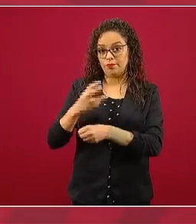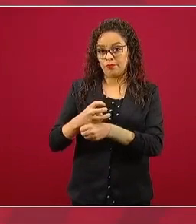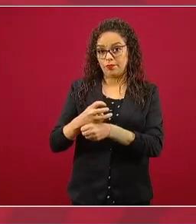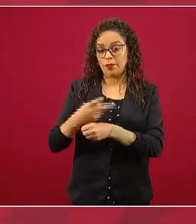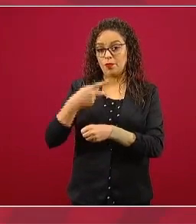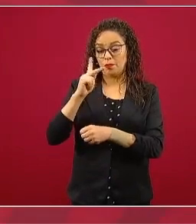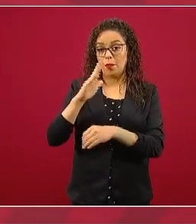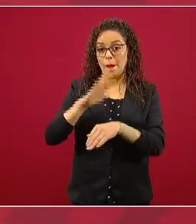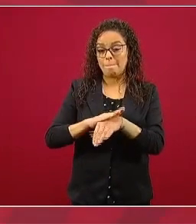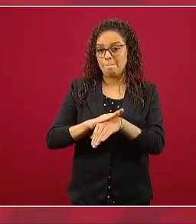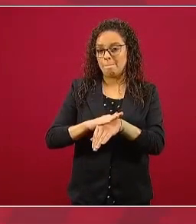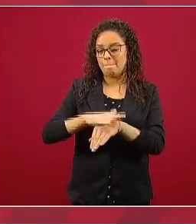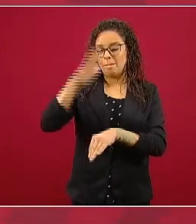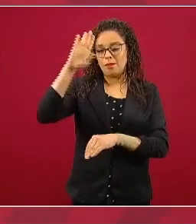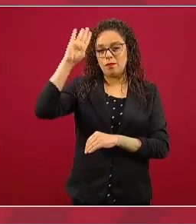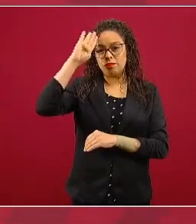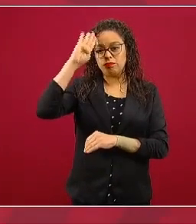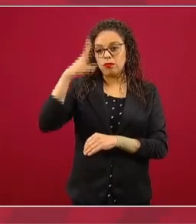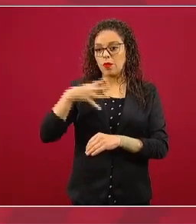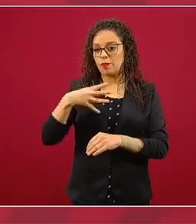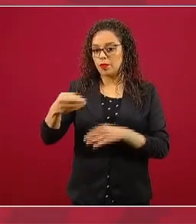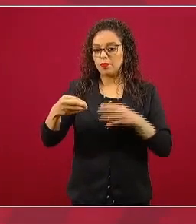contagio. O sea,